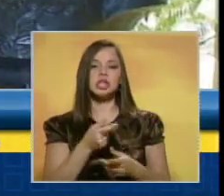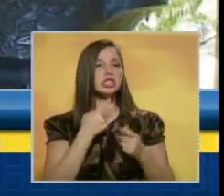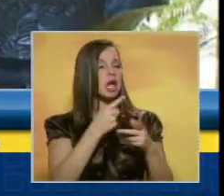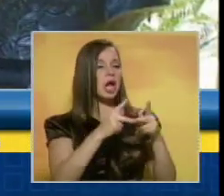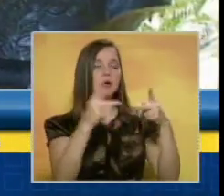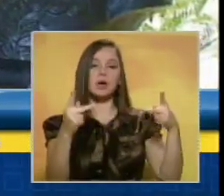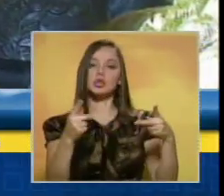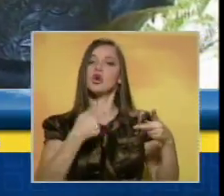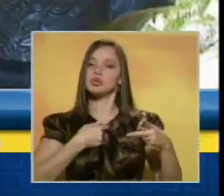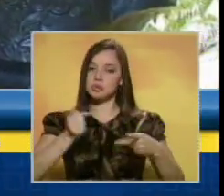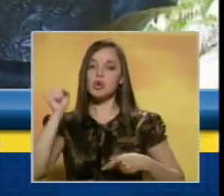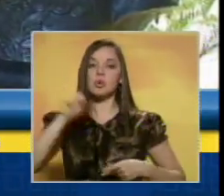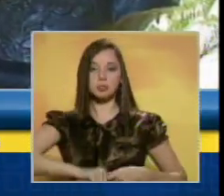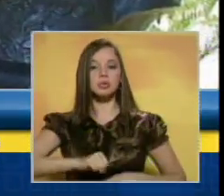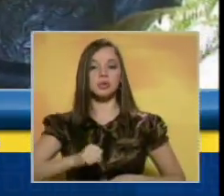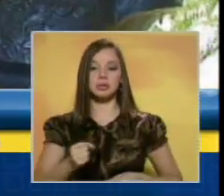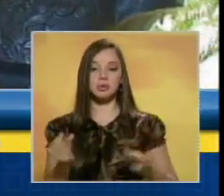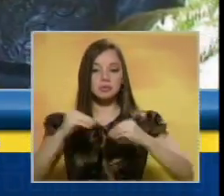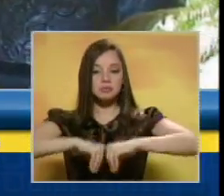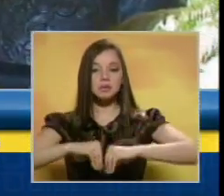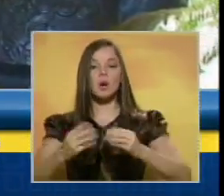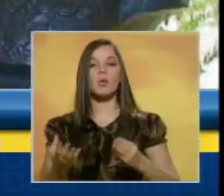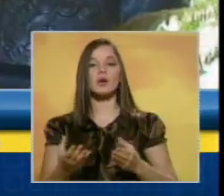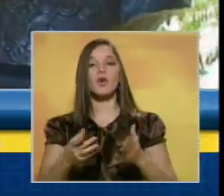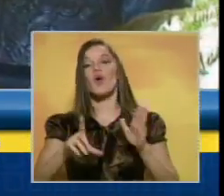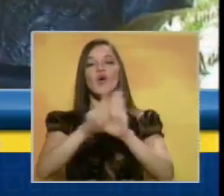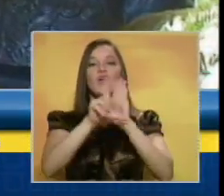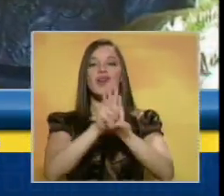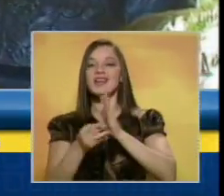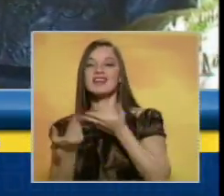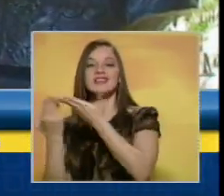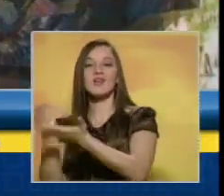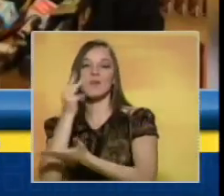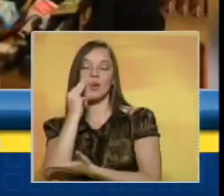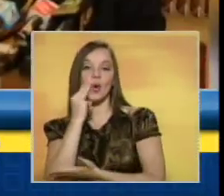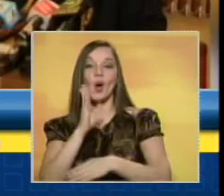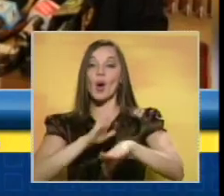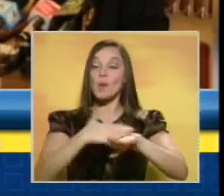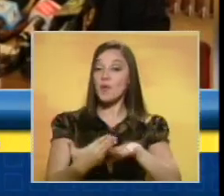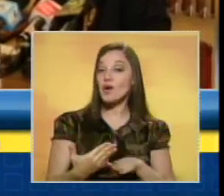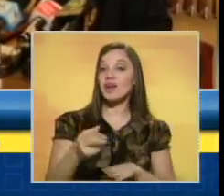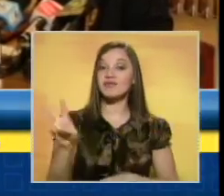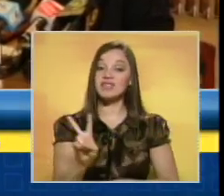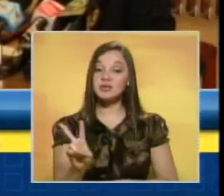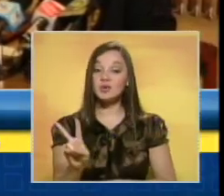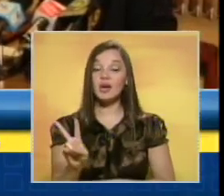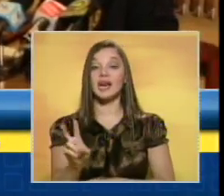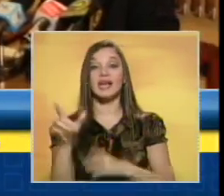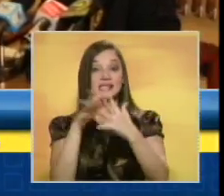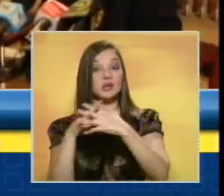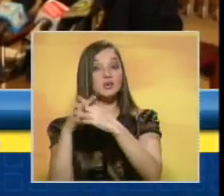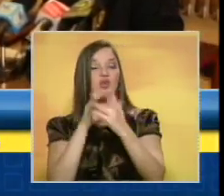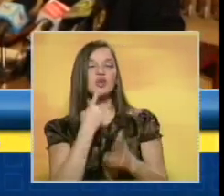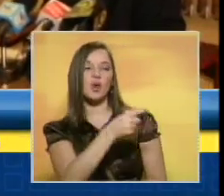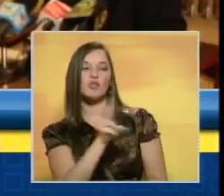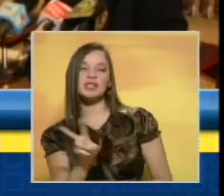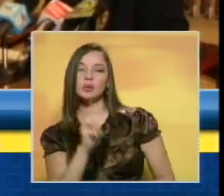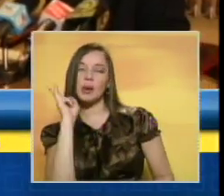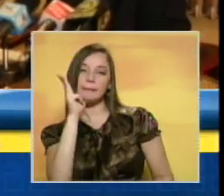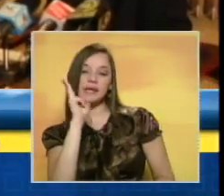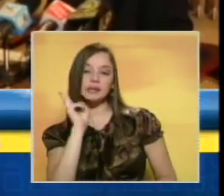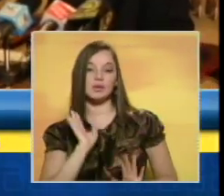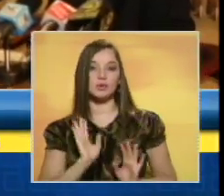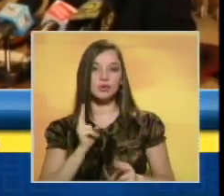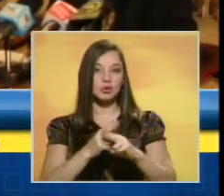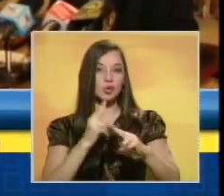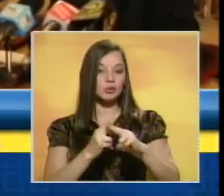con la habilitante otorgada a Nicolás Maduro, después de que Venezuela fuera declarada amenaza para los Estados Unidos. La